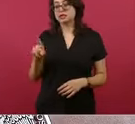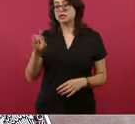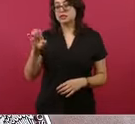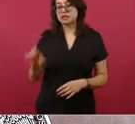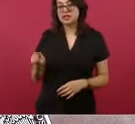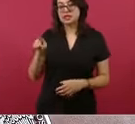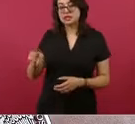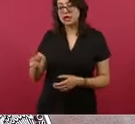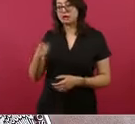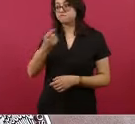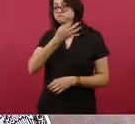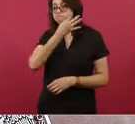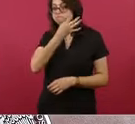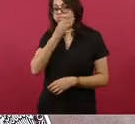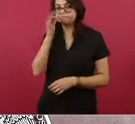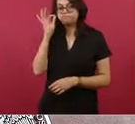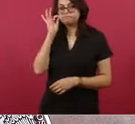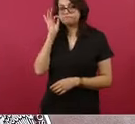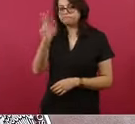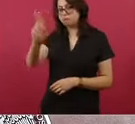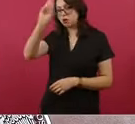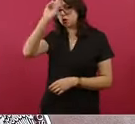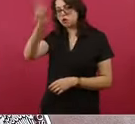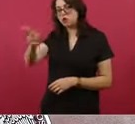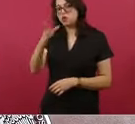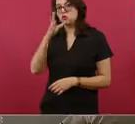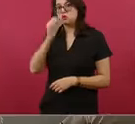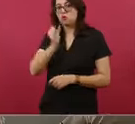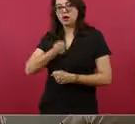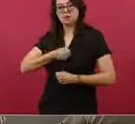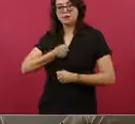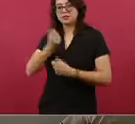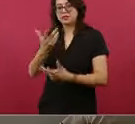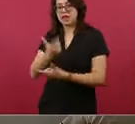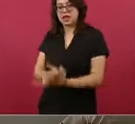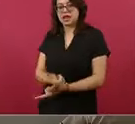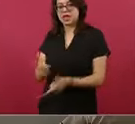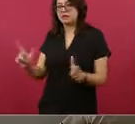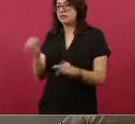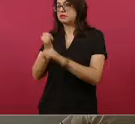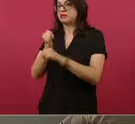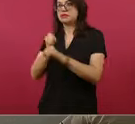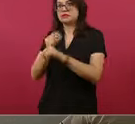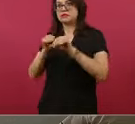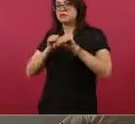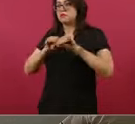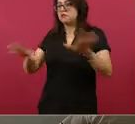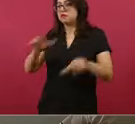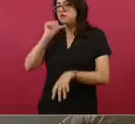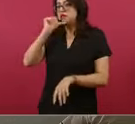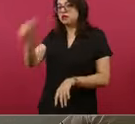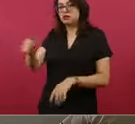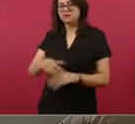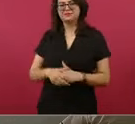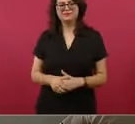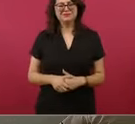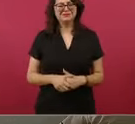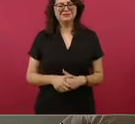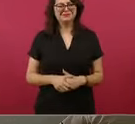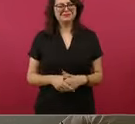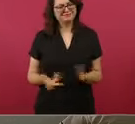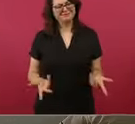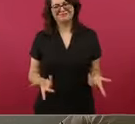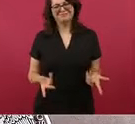Docencia Económicas y que no podría expresarse libremente a través de redes sociales. Esa fue una